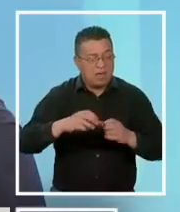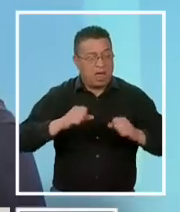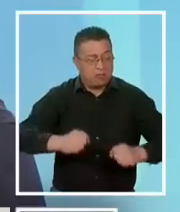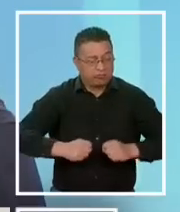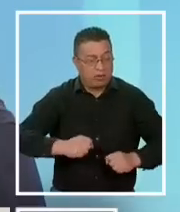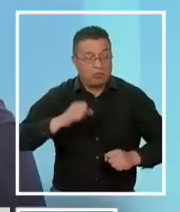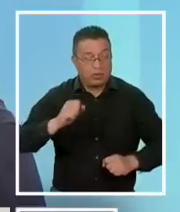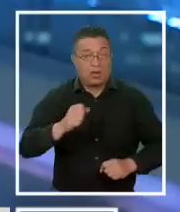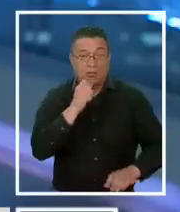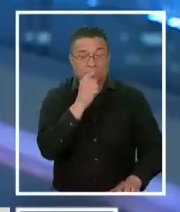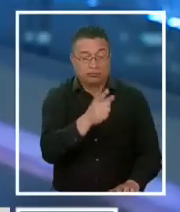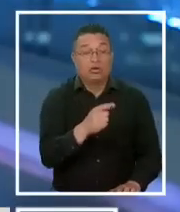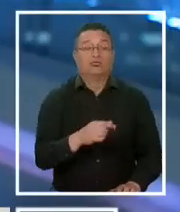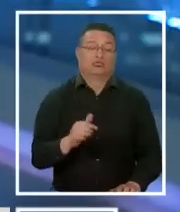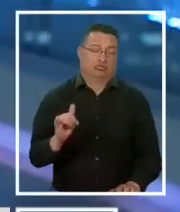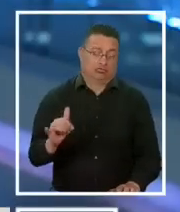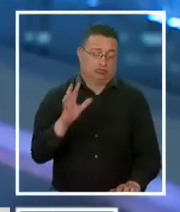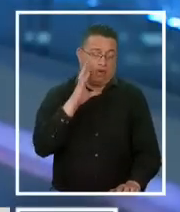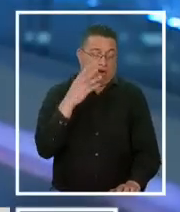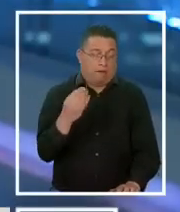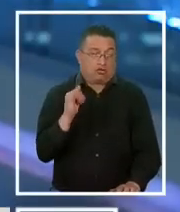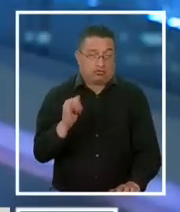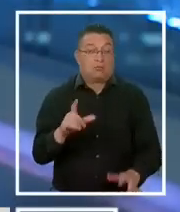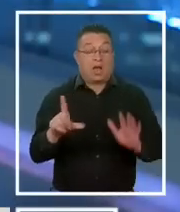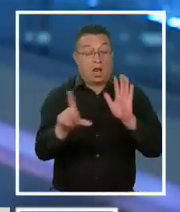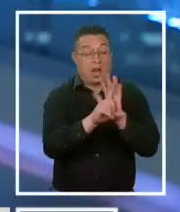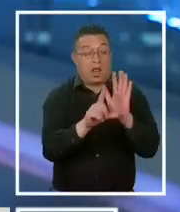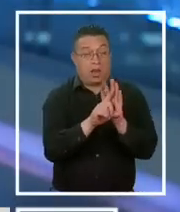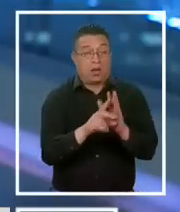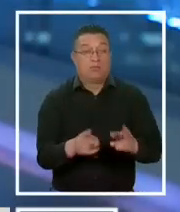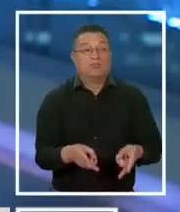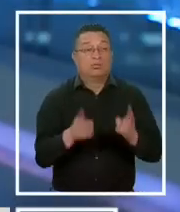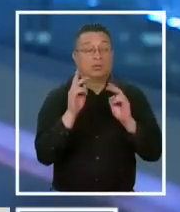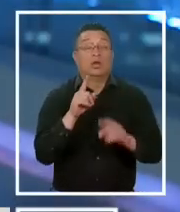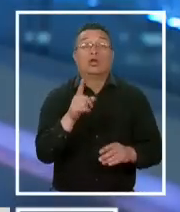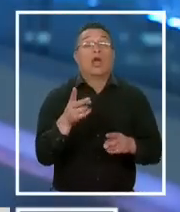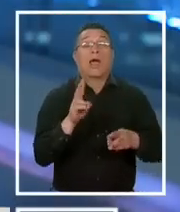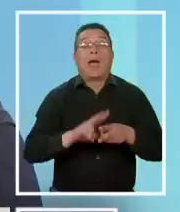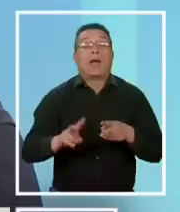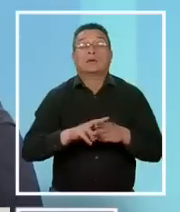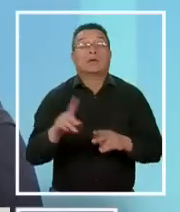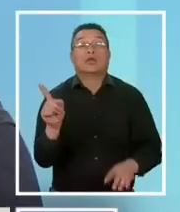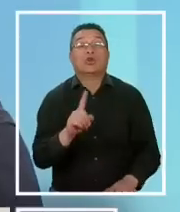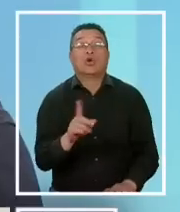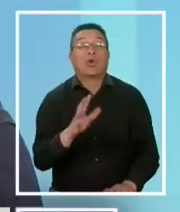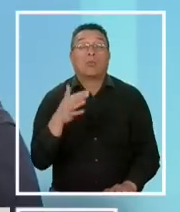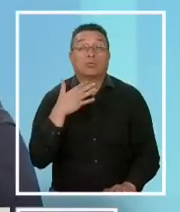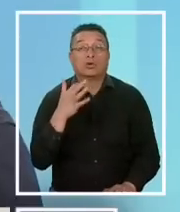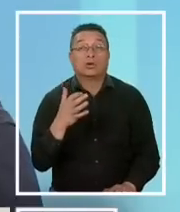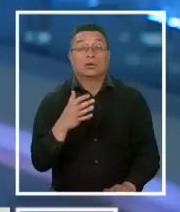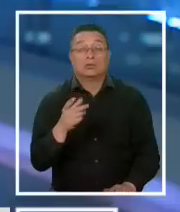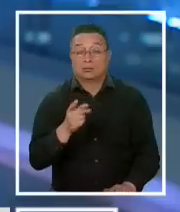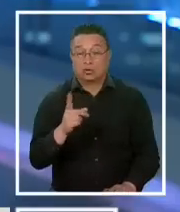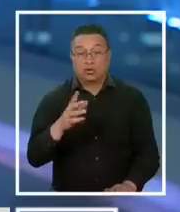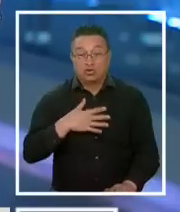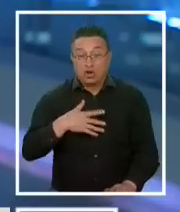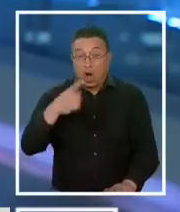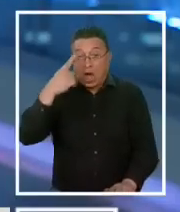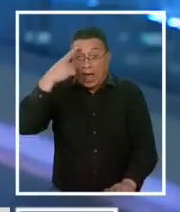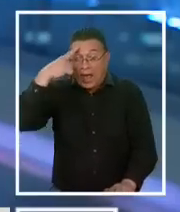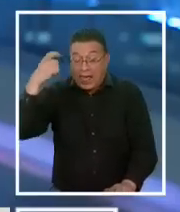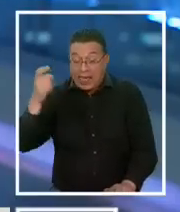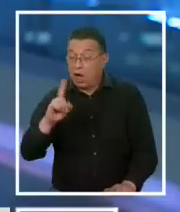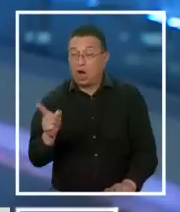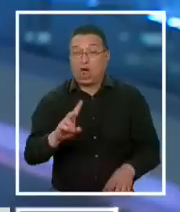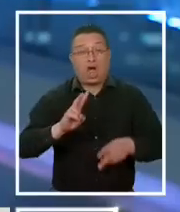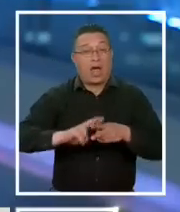todo esto por supuesto que sí sin la legislación permite realizar esto es esto Yo supongo que no se